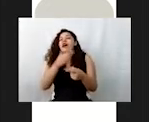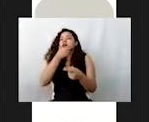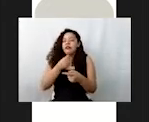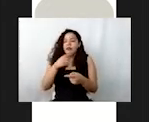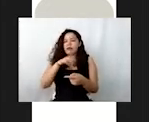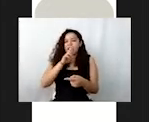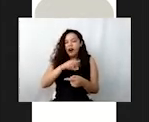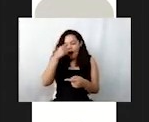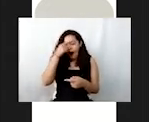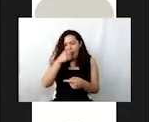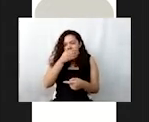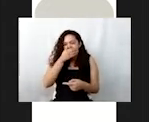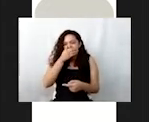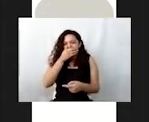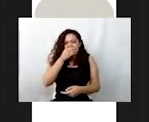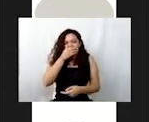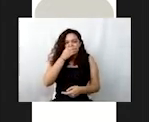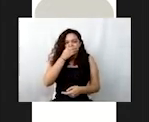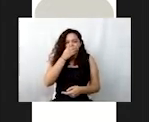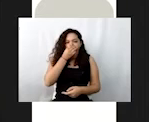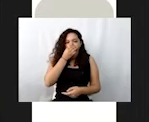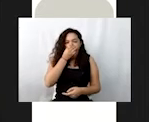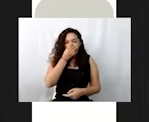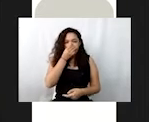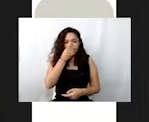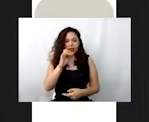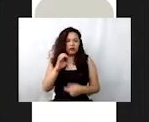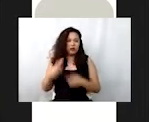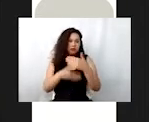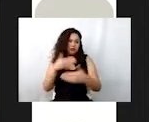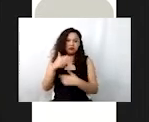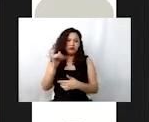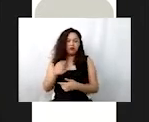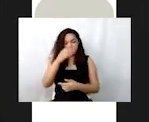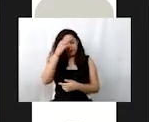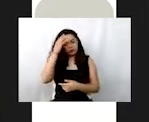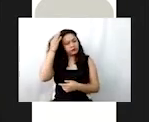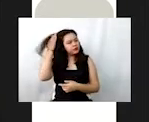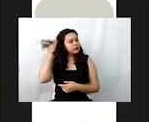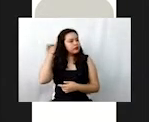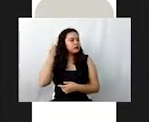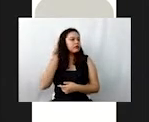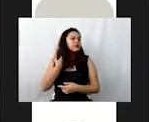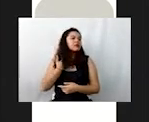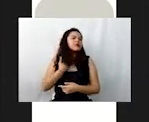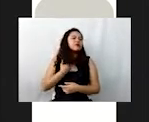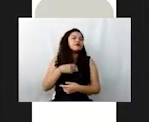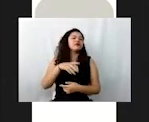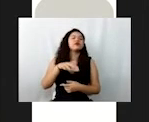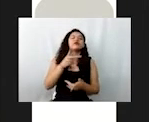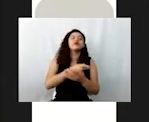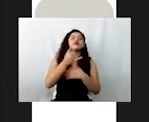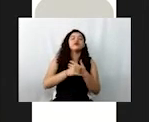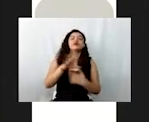responden a esto, y así sucesivamente, ¿no? Estos son, bueno, eso es lo que hace Proyecto Cantera.